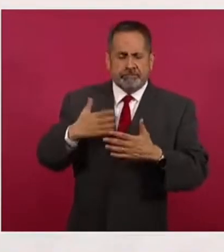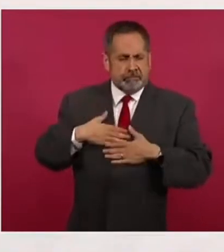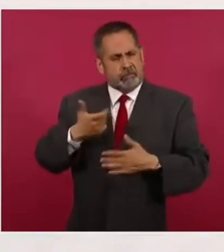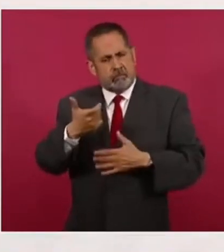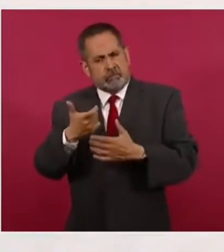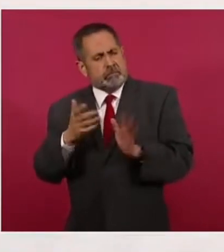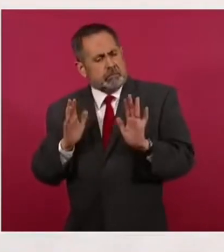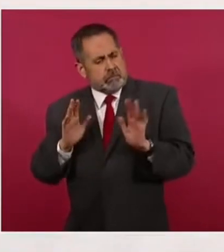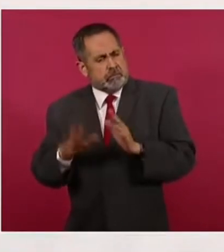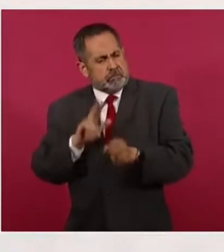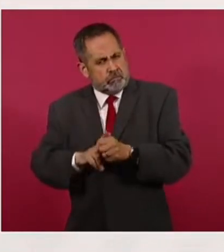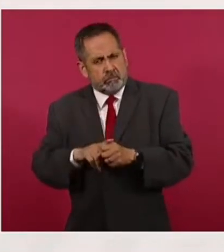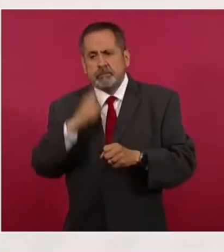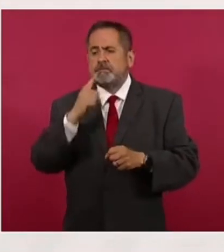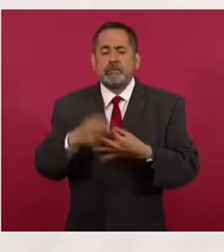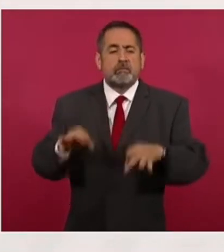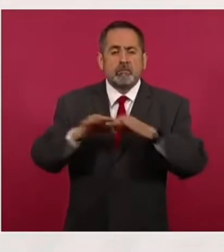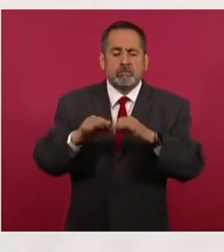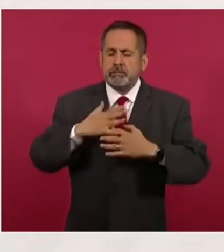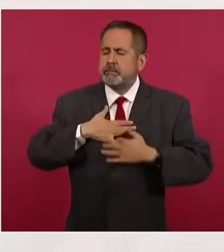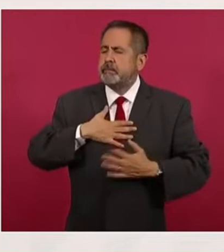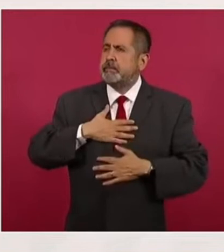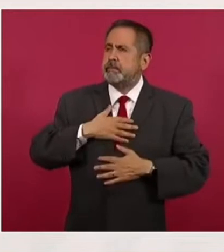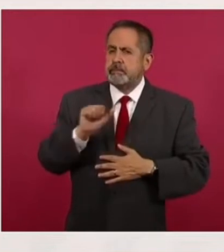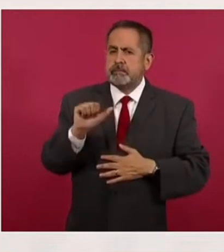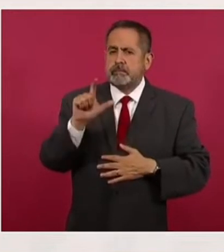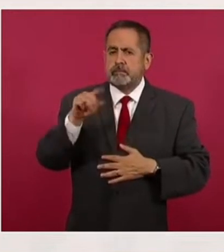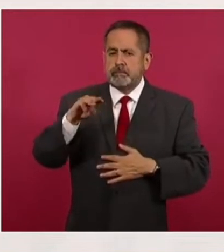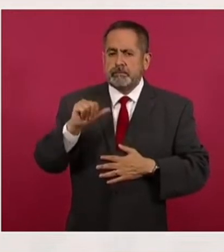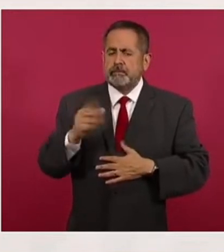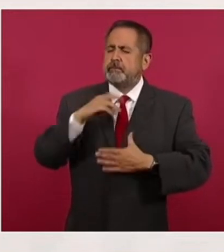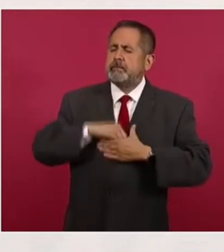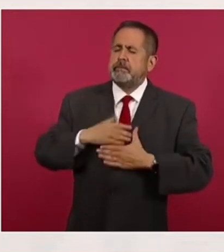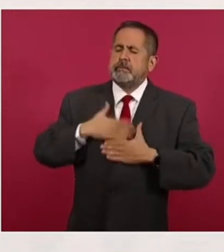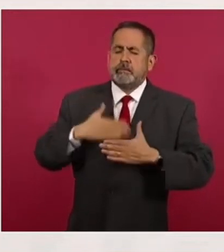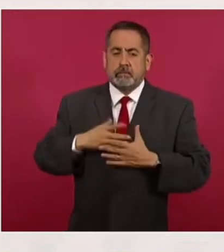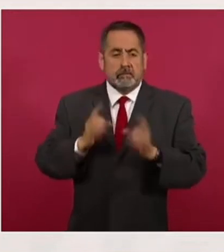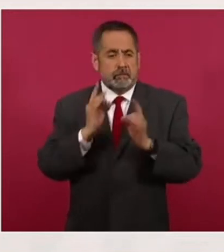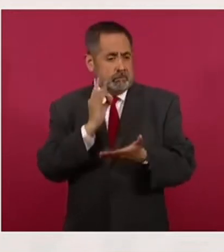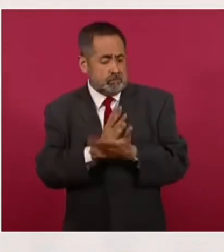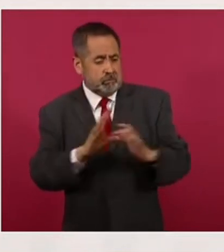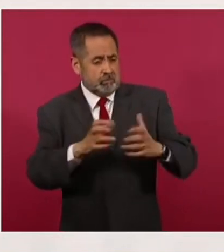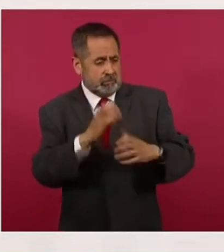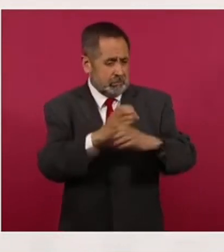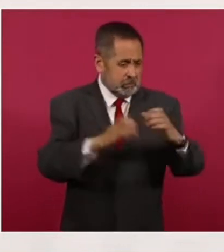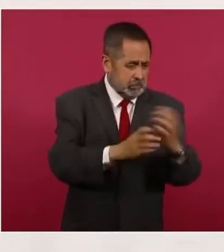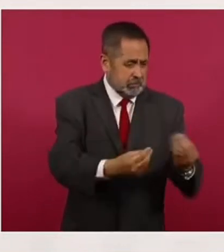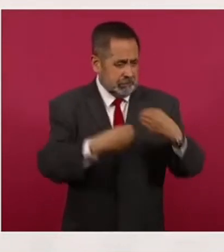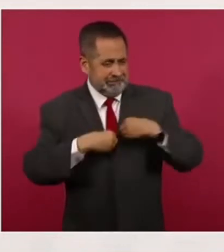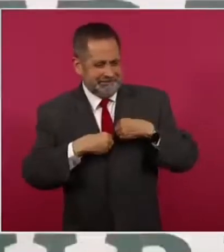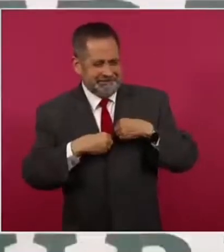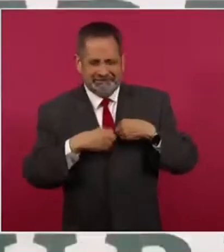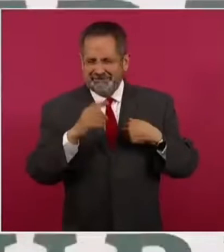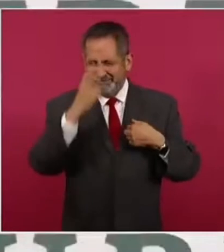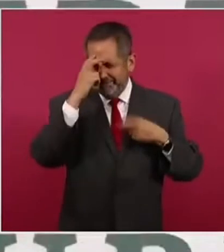alma, porque no solo de pan vive el hombre. Es indudable que los